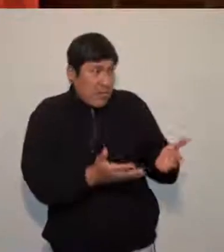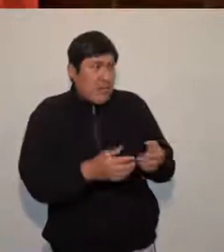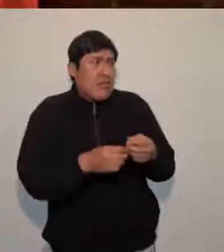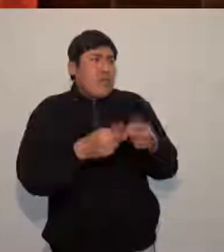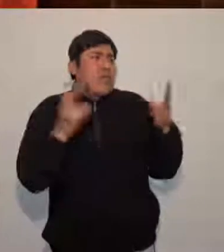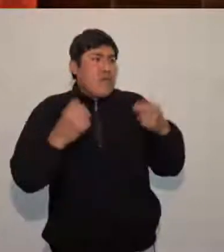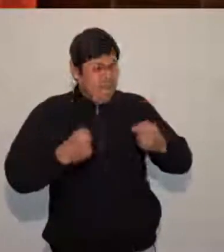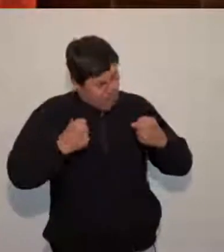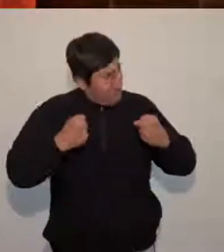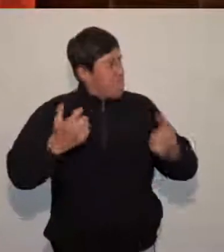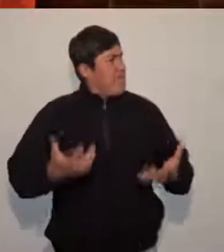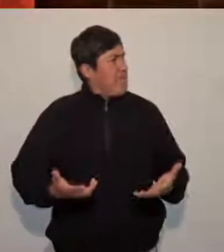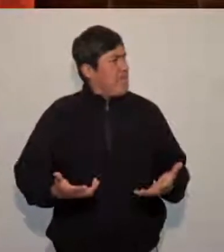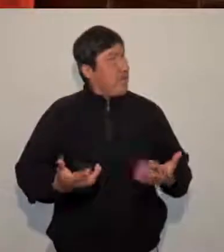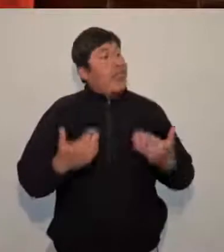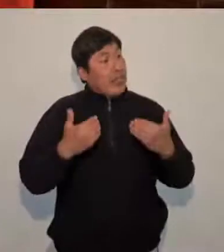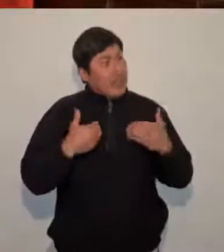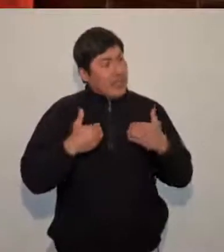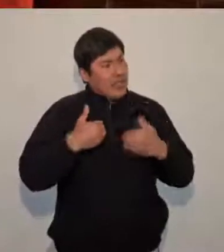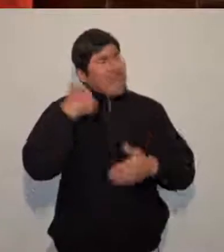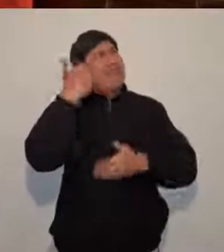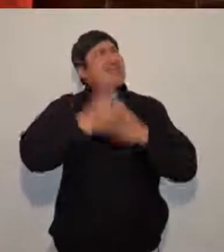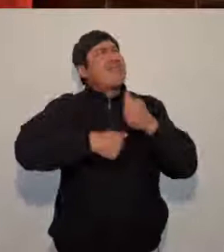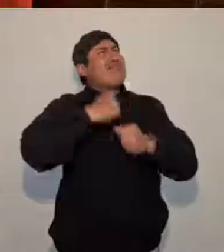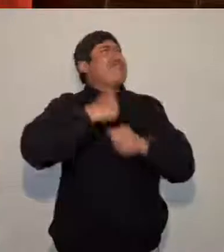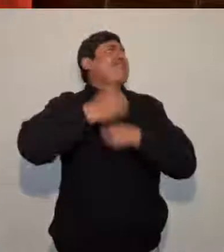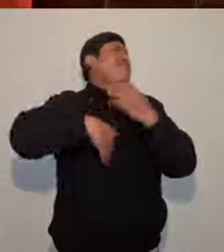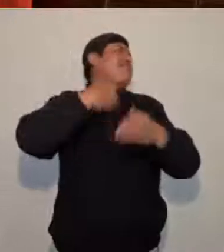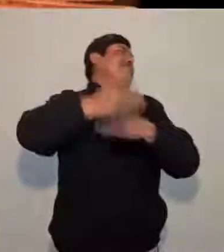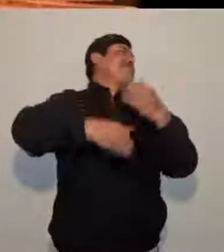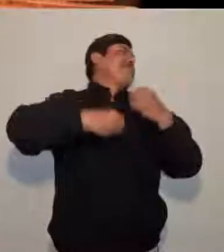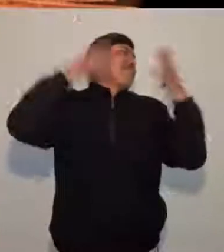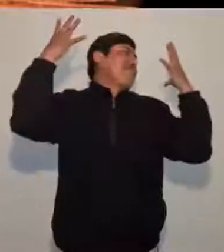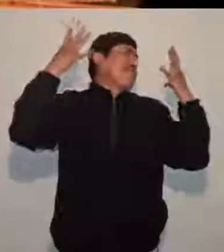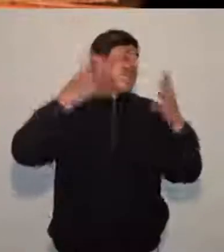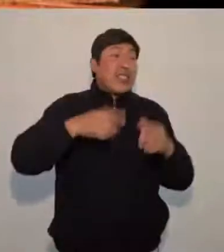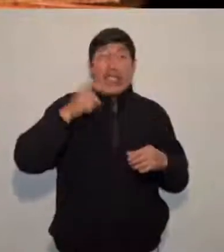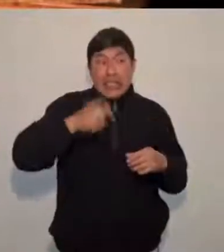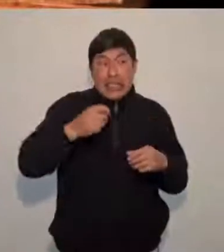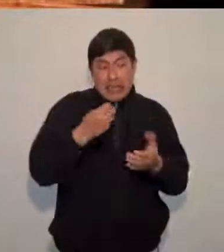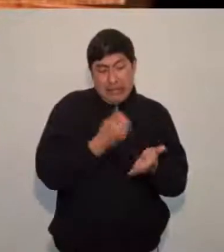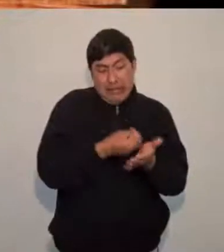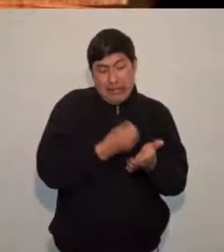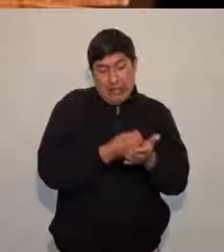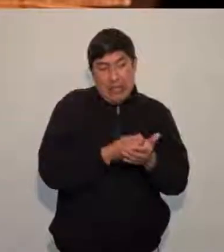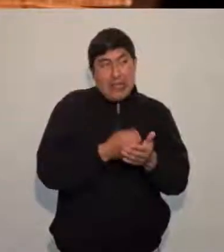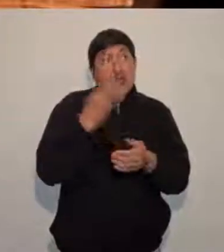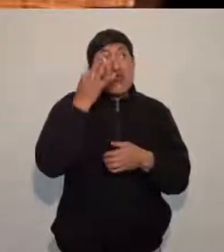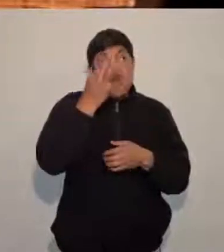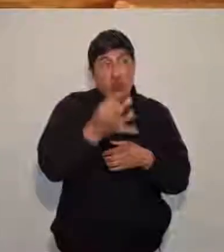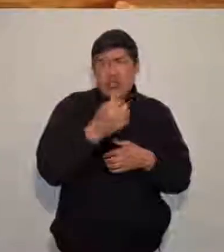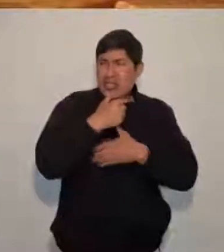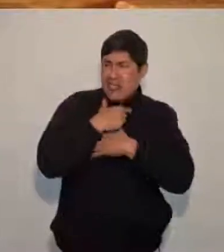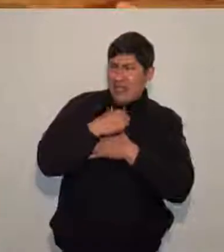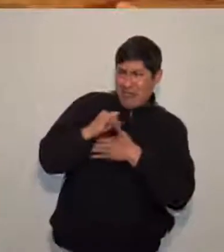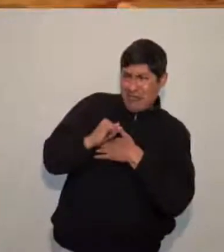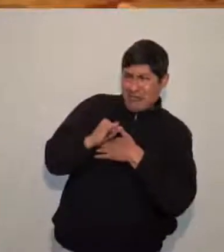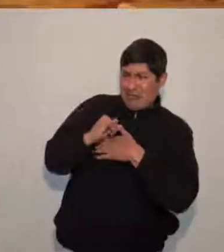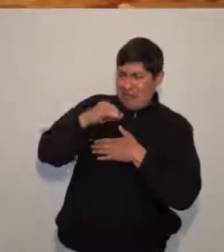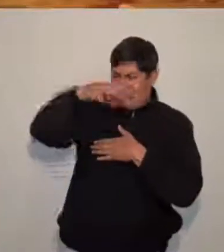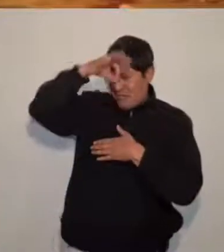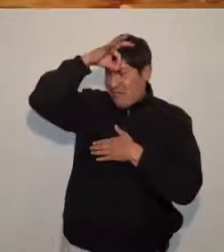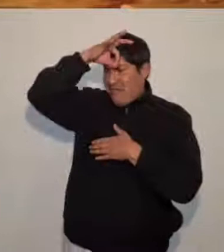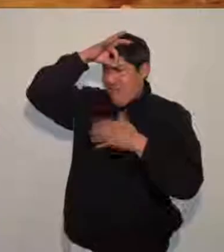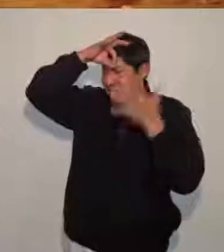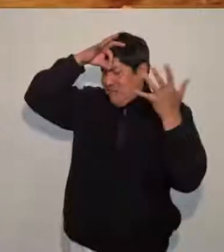está muy fuerte. Tendremos Doña Clarita para muchos años. Y necesitará platita para el futuro. Pero yo